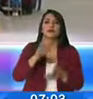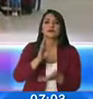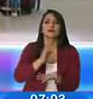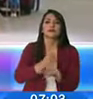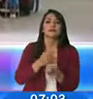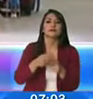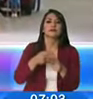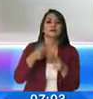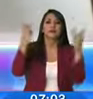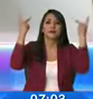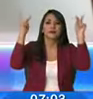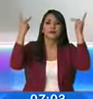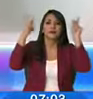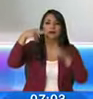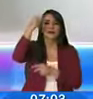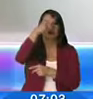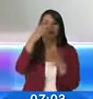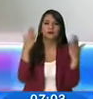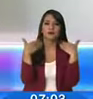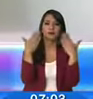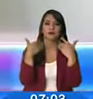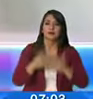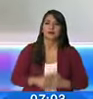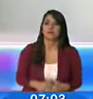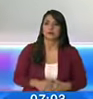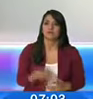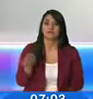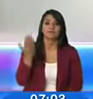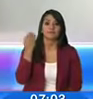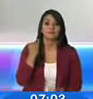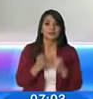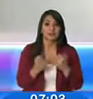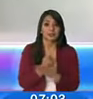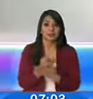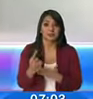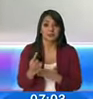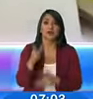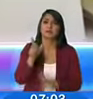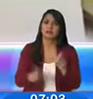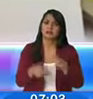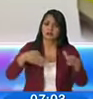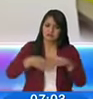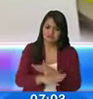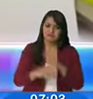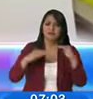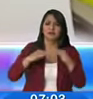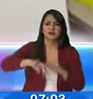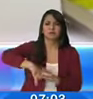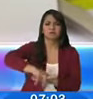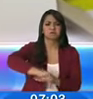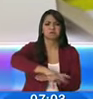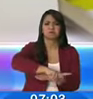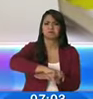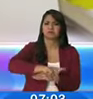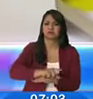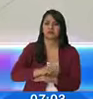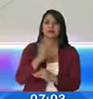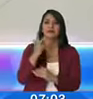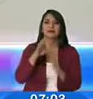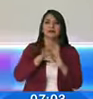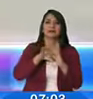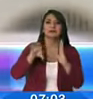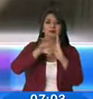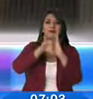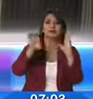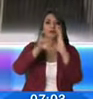La Alborada, en el norte de Guayaquil, donde el fin de semana besados antisociales se llevaron los bienes de 3 departamentos de ese domicilio